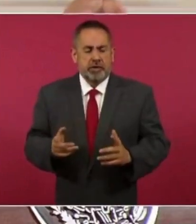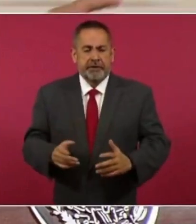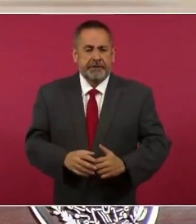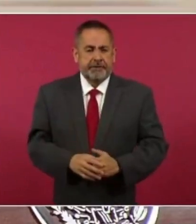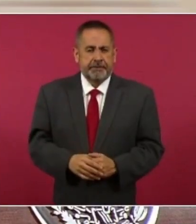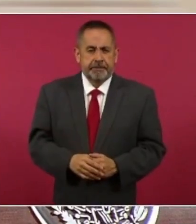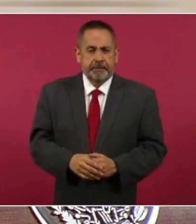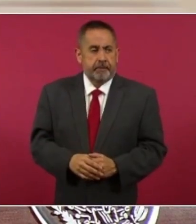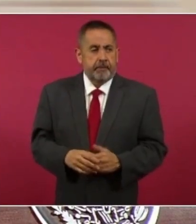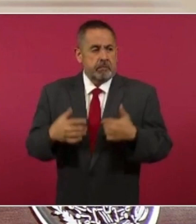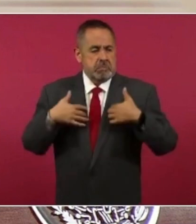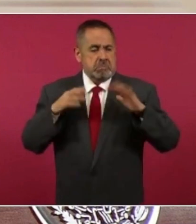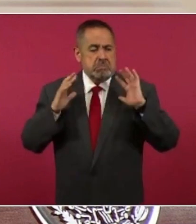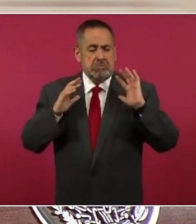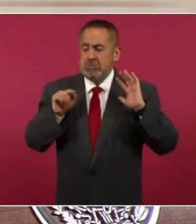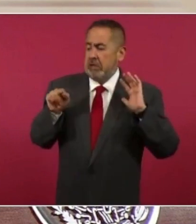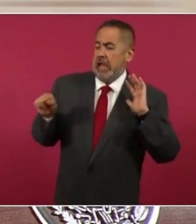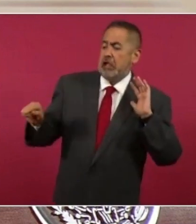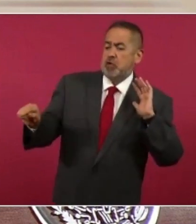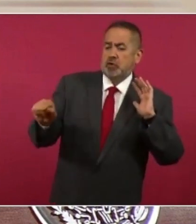son otros.